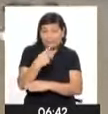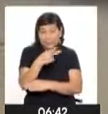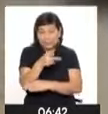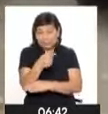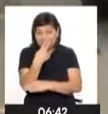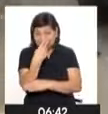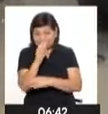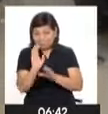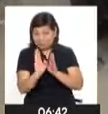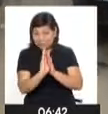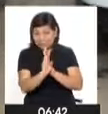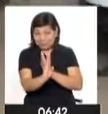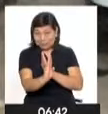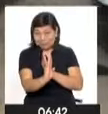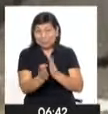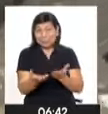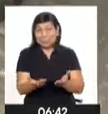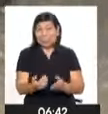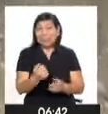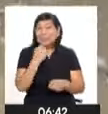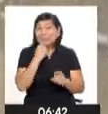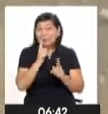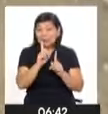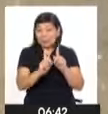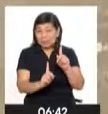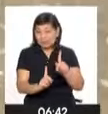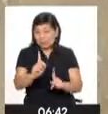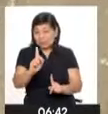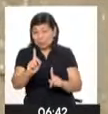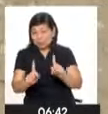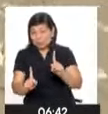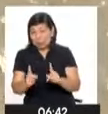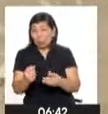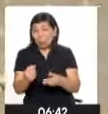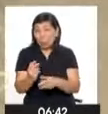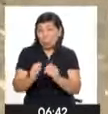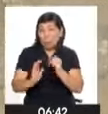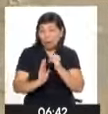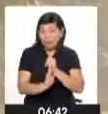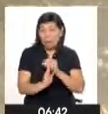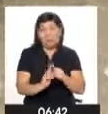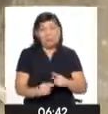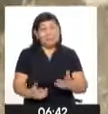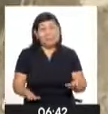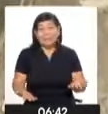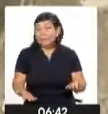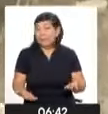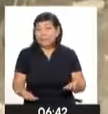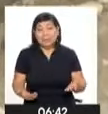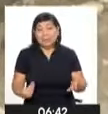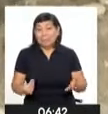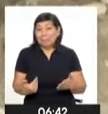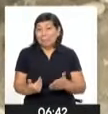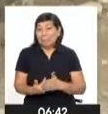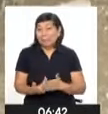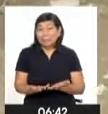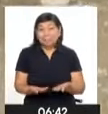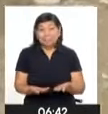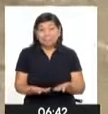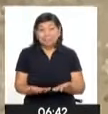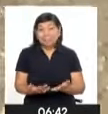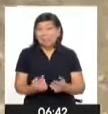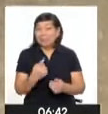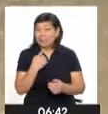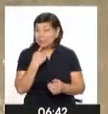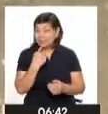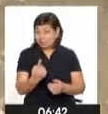el interior pues tenía estructuras también de fierro para que le den mayor solidez. Sin embargo, ha terminado llevándose consigo. Y algo